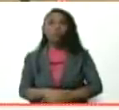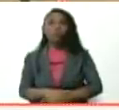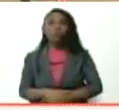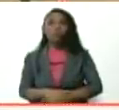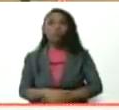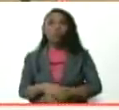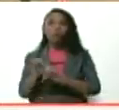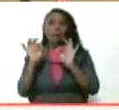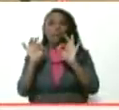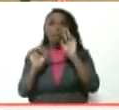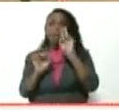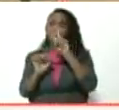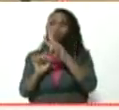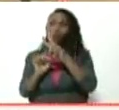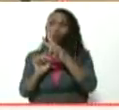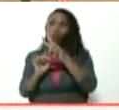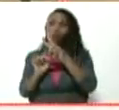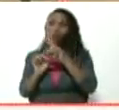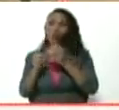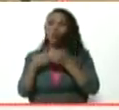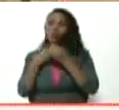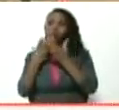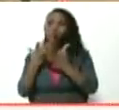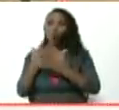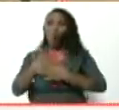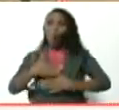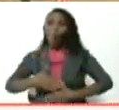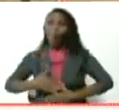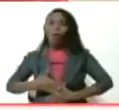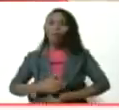Desde el punto de vista de expresión corporal.